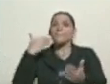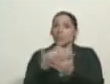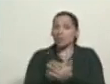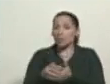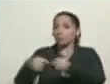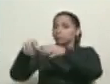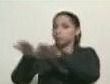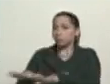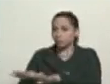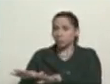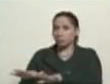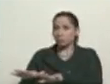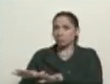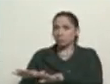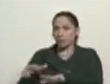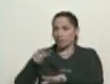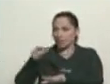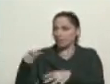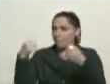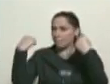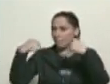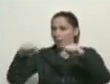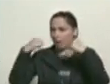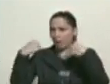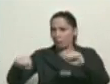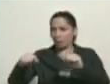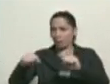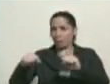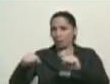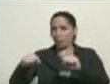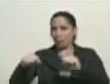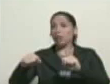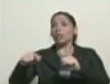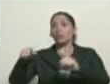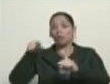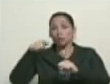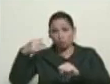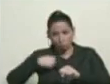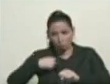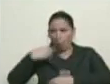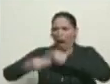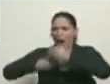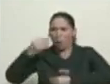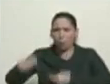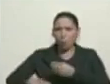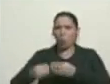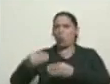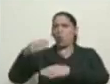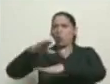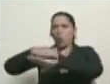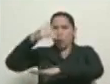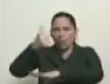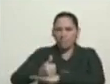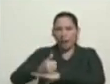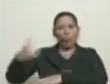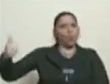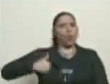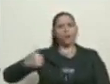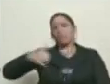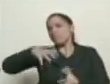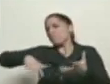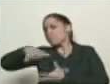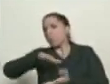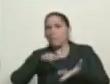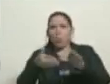cesen de esas prácticas y los hago responsables de cualquier acto de violencia, muerte